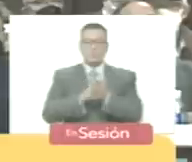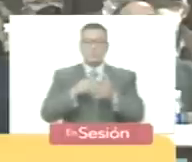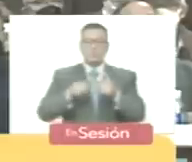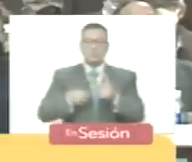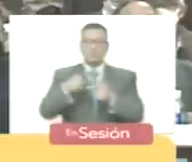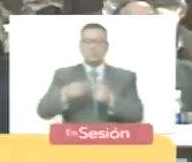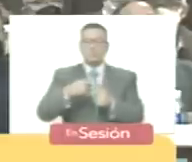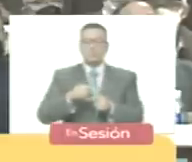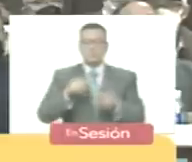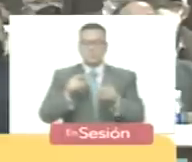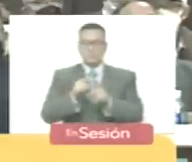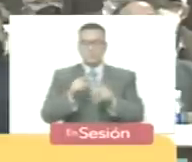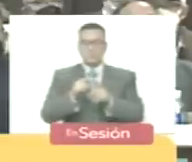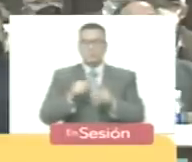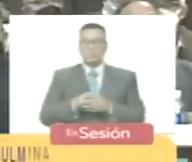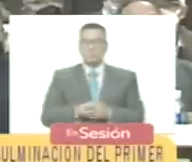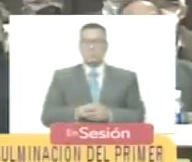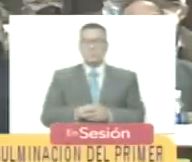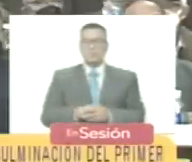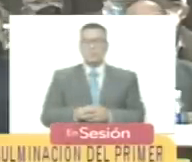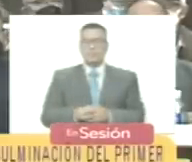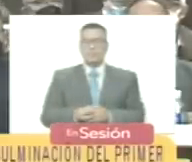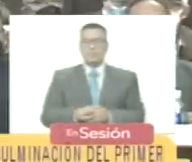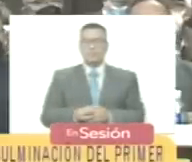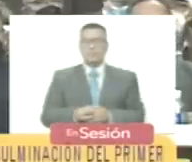siguiente frase,